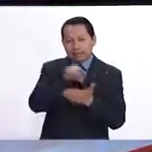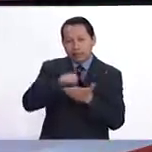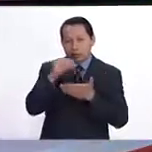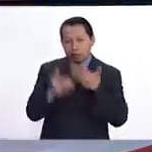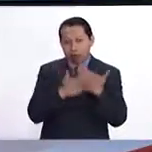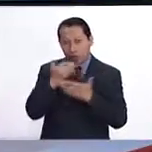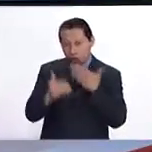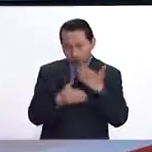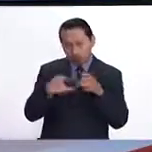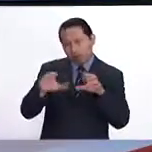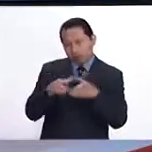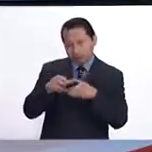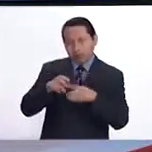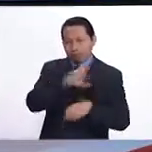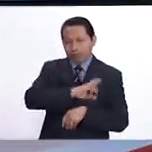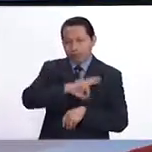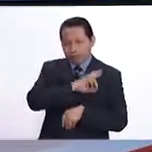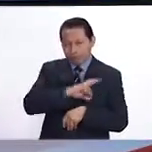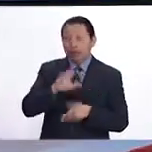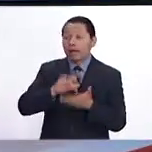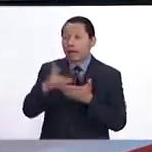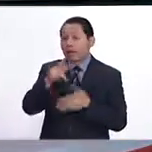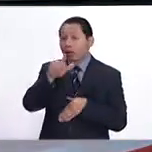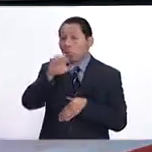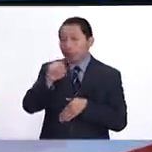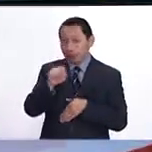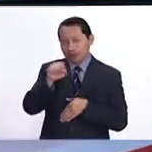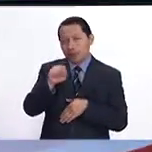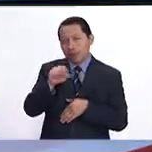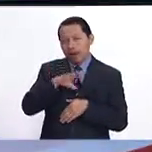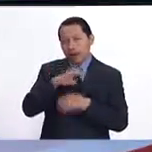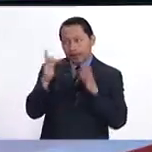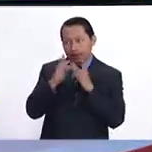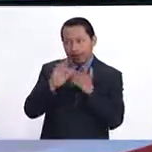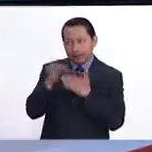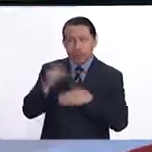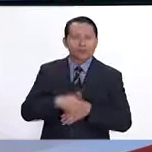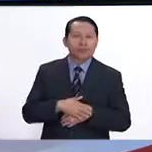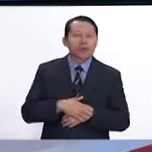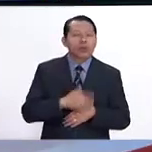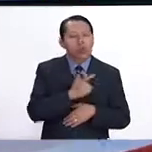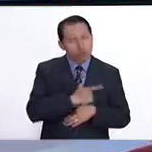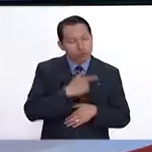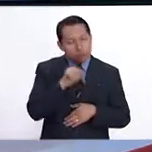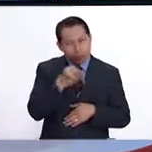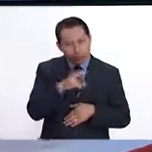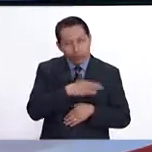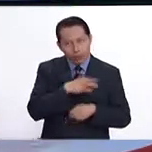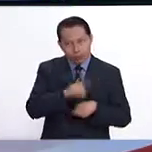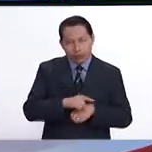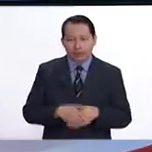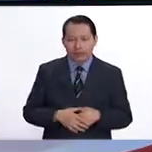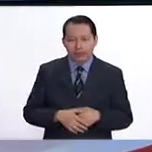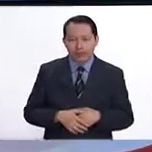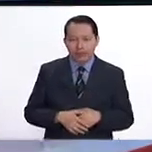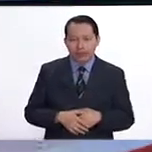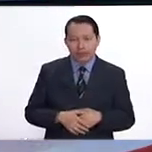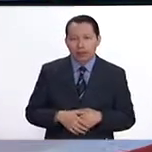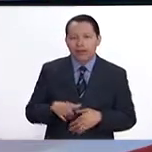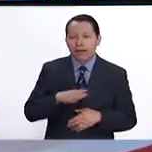del Sector Privado. Muchísimas gracias, Luis, por estar con nosotros esta mañana en México al Día. Es un gusto, Mar. Muy buenos días. Pues